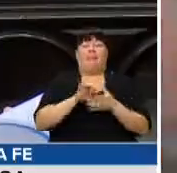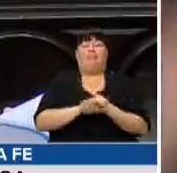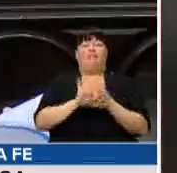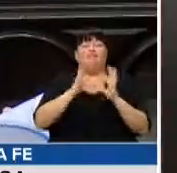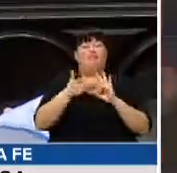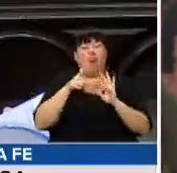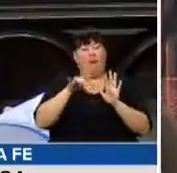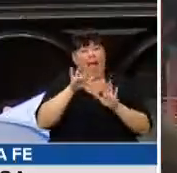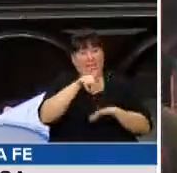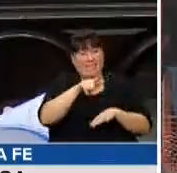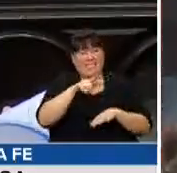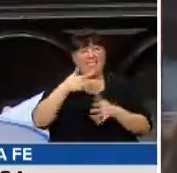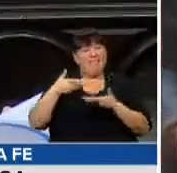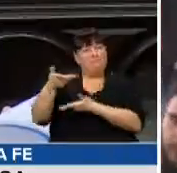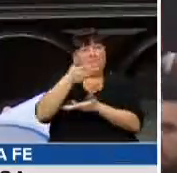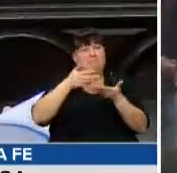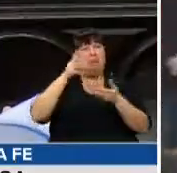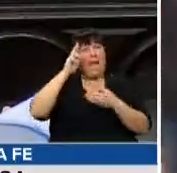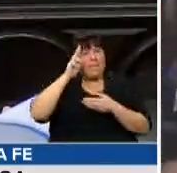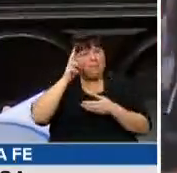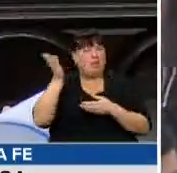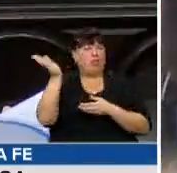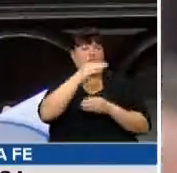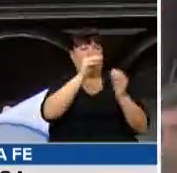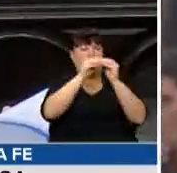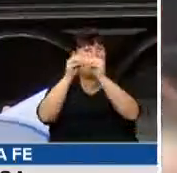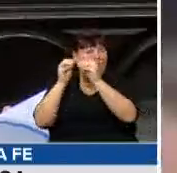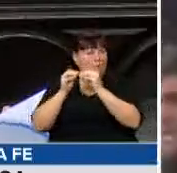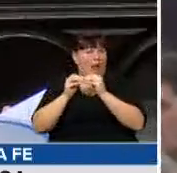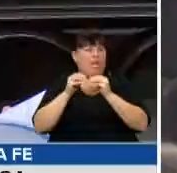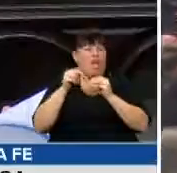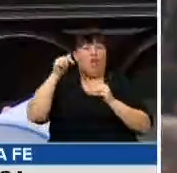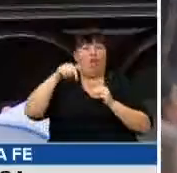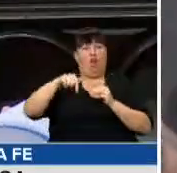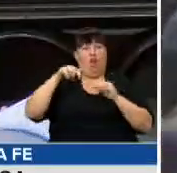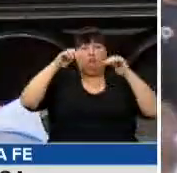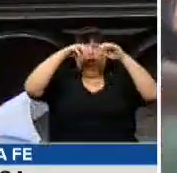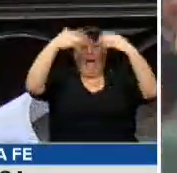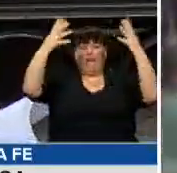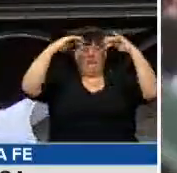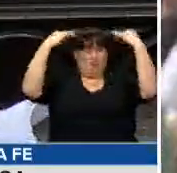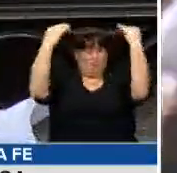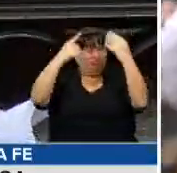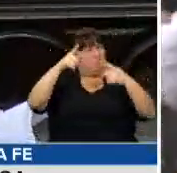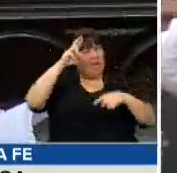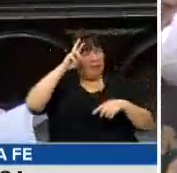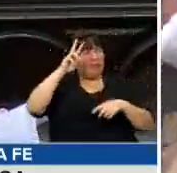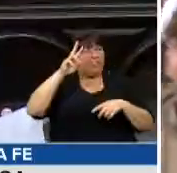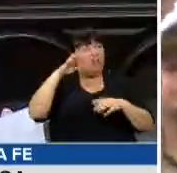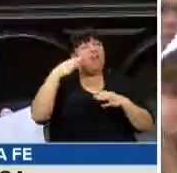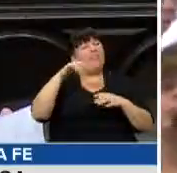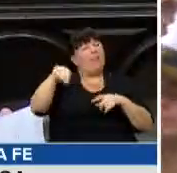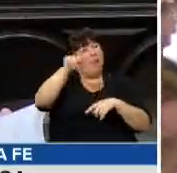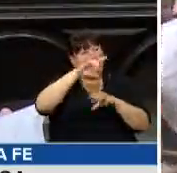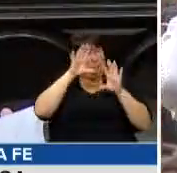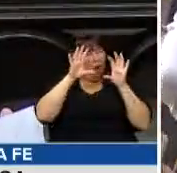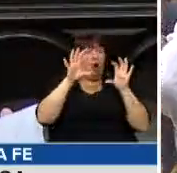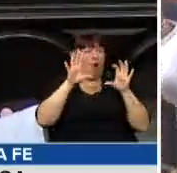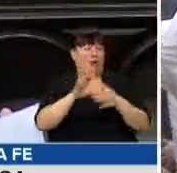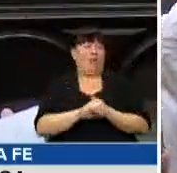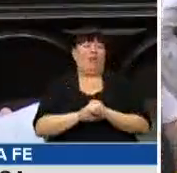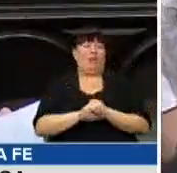la casta junto por el cambio o enfrenta a la casta Javier Miley Quiénes son Quiénes son los que más se van a enfrentar a la casta bueno